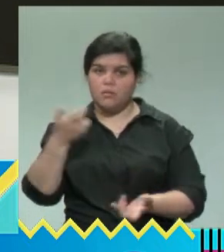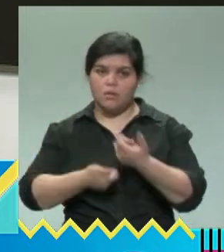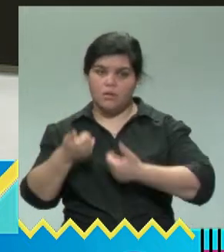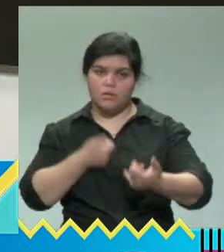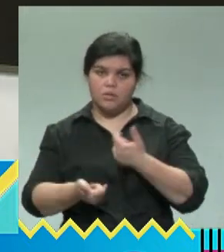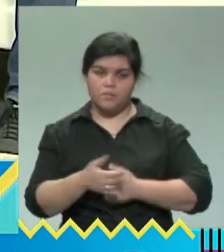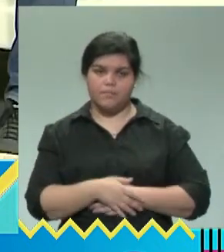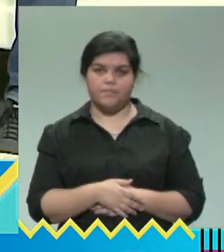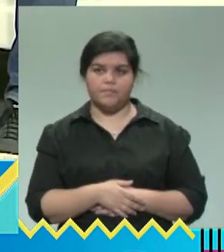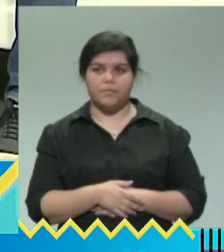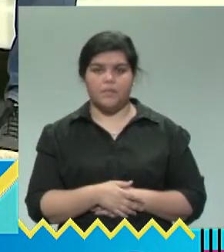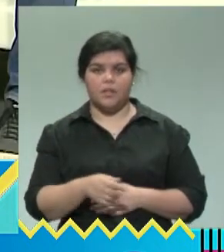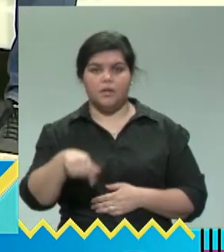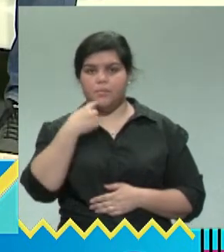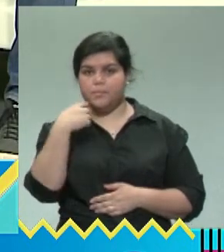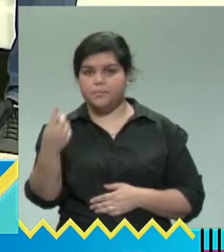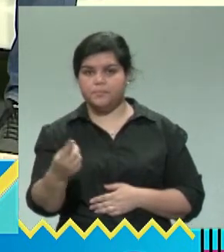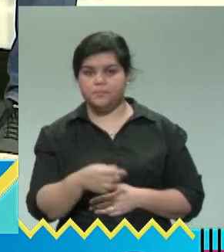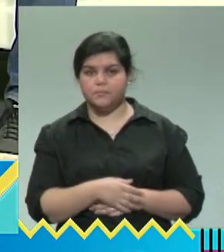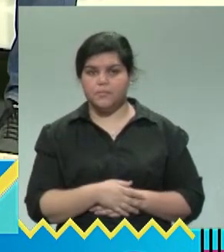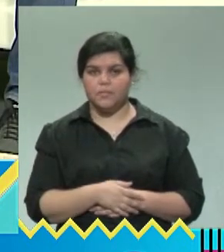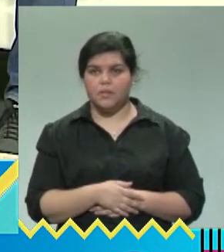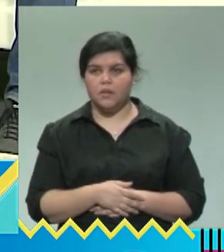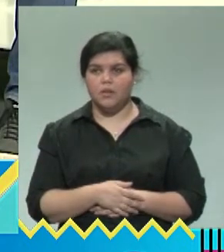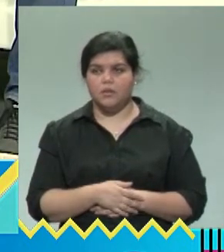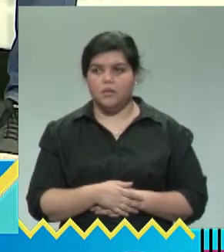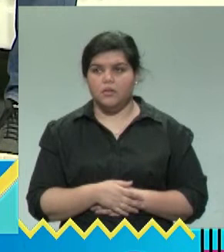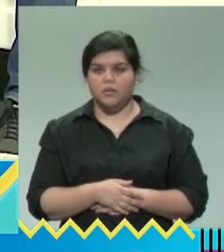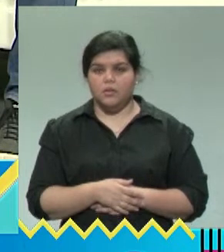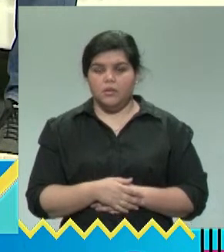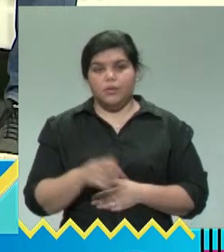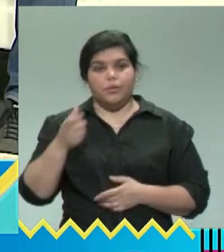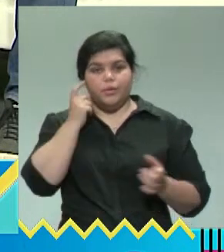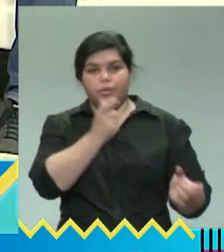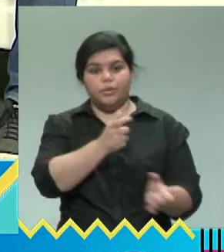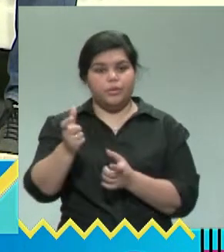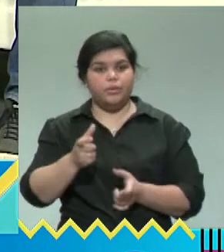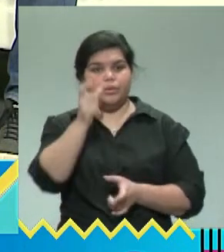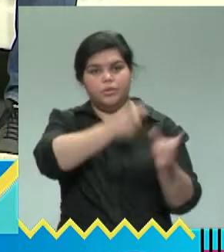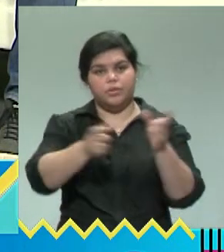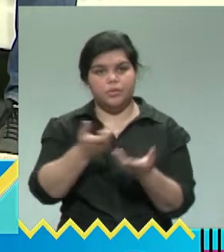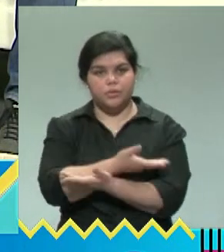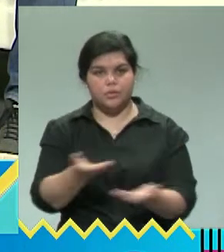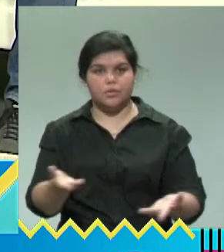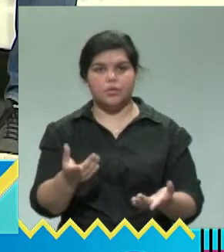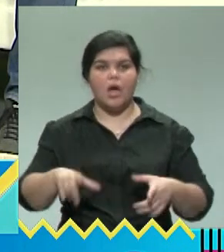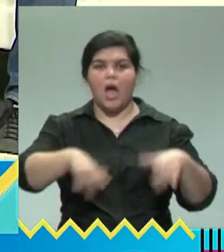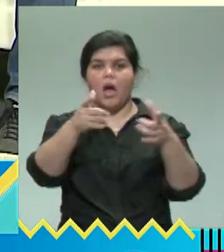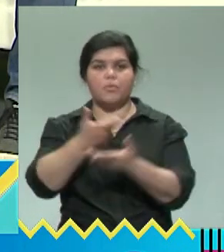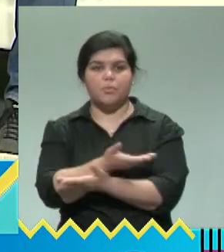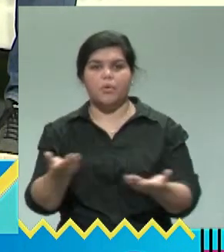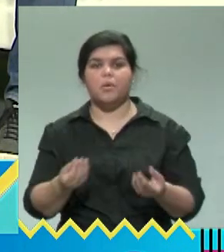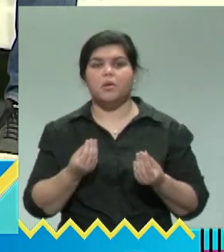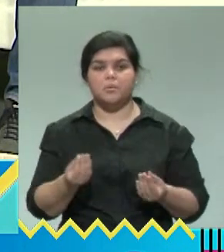desde allí. Graciela, ¿qué aporte más le harías a esto del control ciudadano del arbolado público? Bueno, la verdad es que